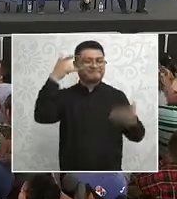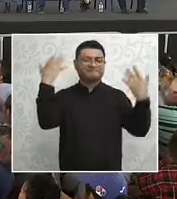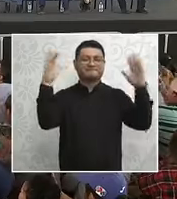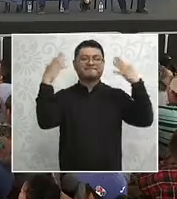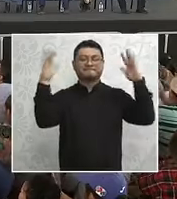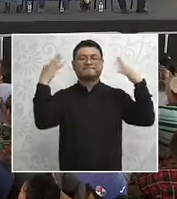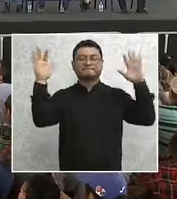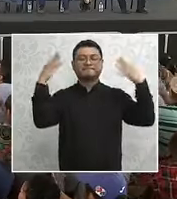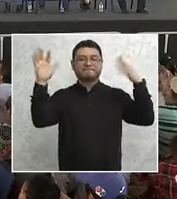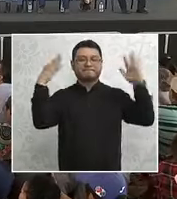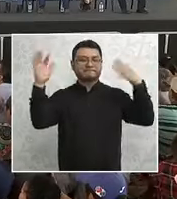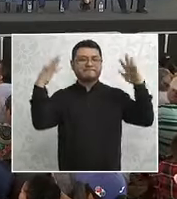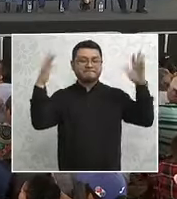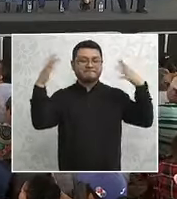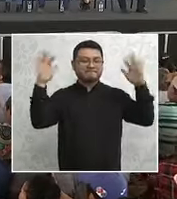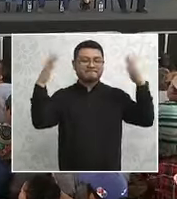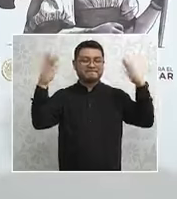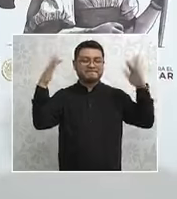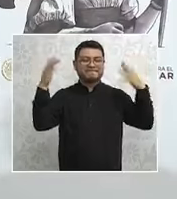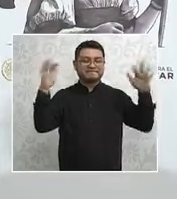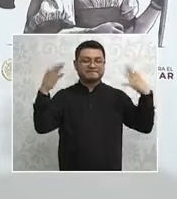gobierno estamos